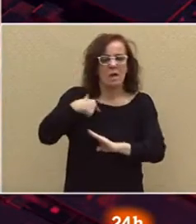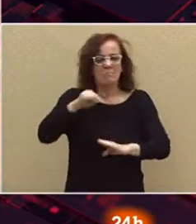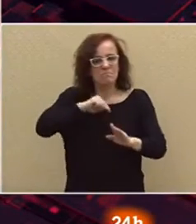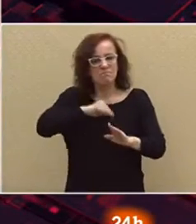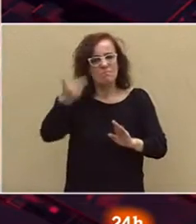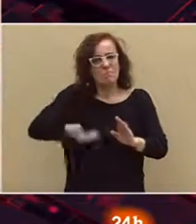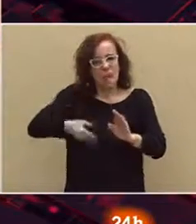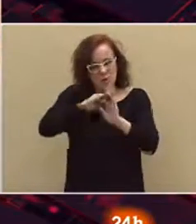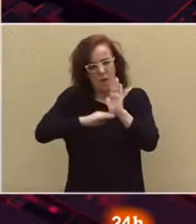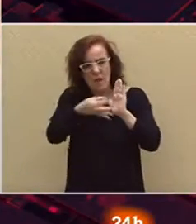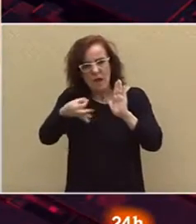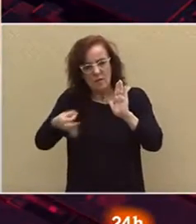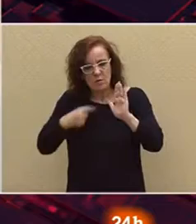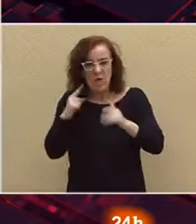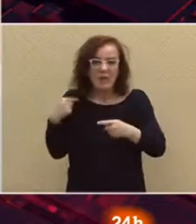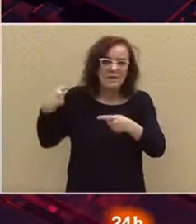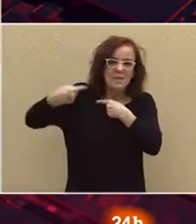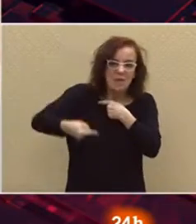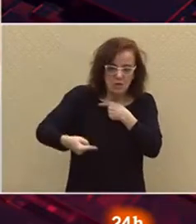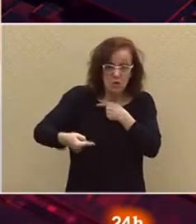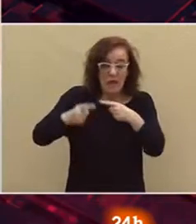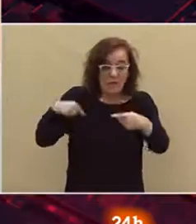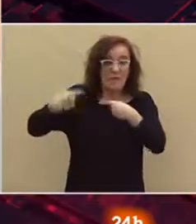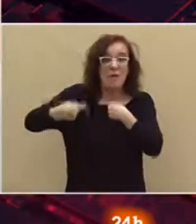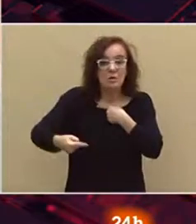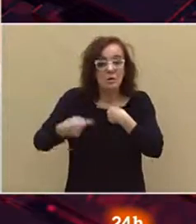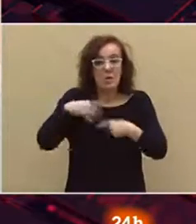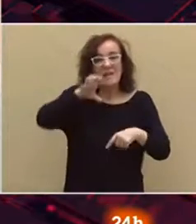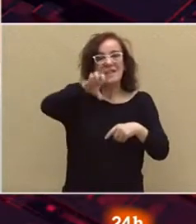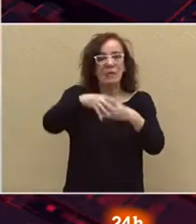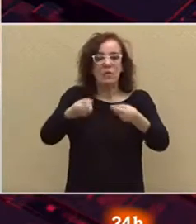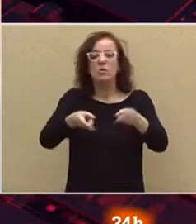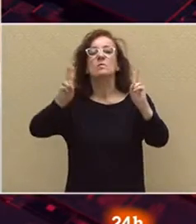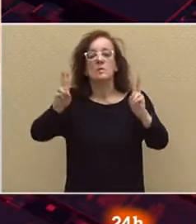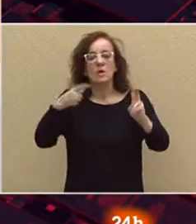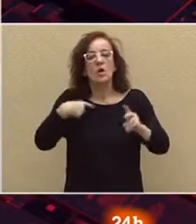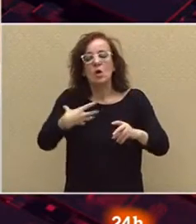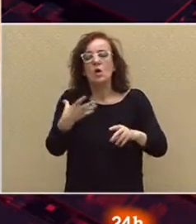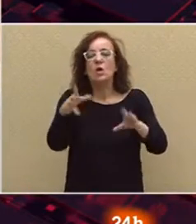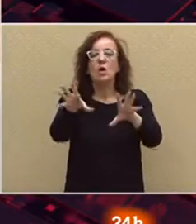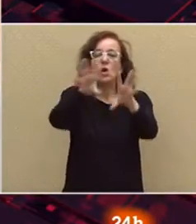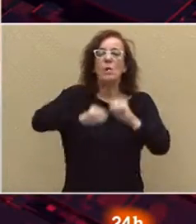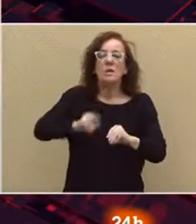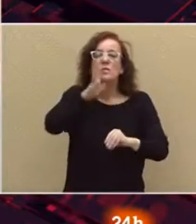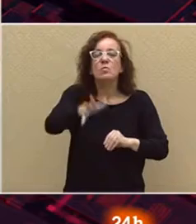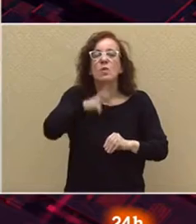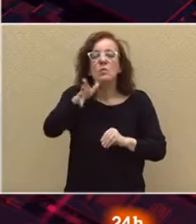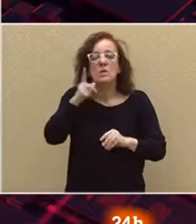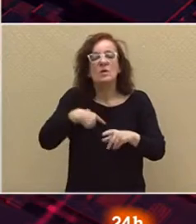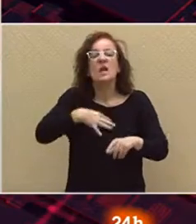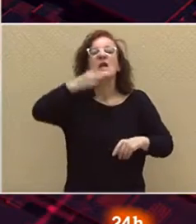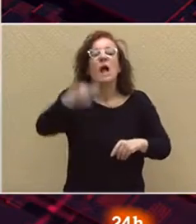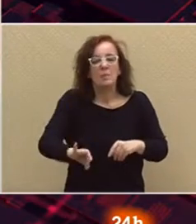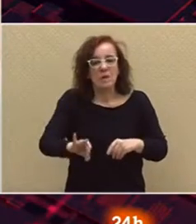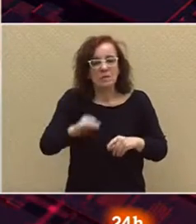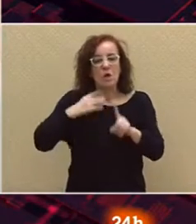adecuadamente nuestra trayectoria como nación democrática y comprender las razones por las que hemos sido capaces de lograr